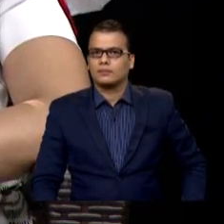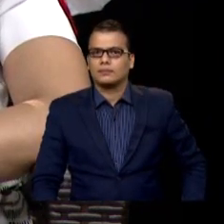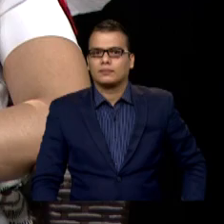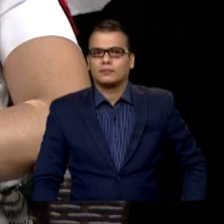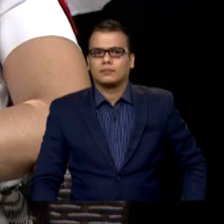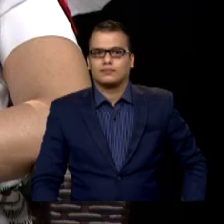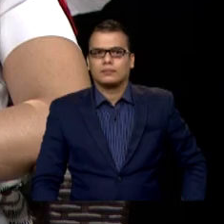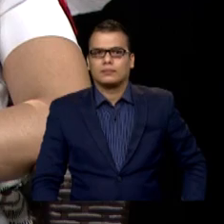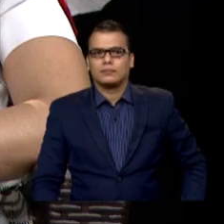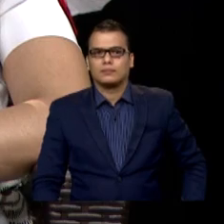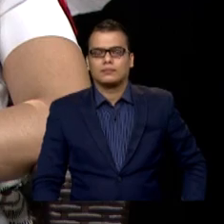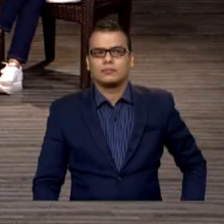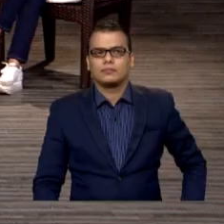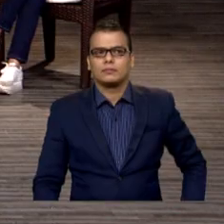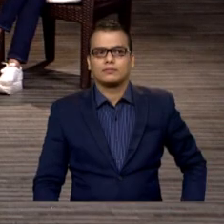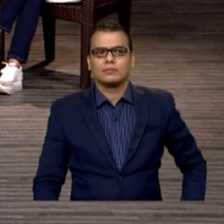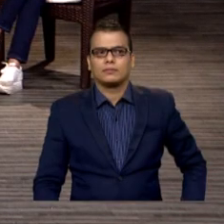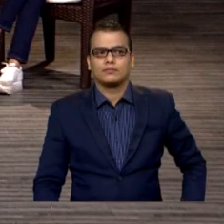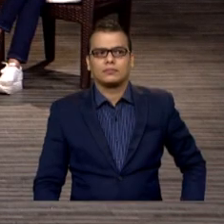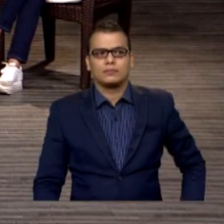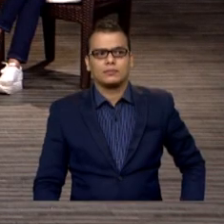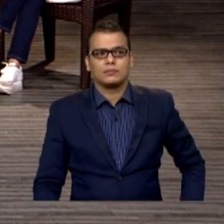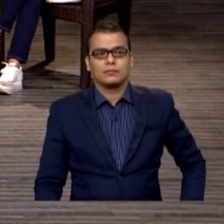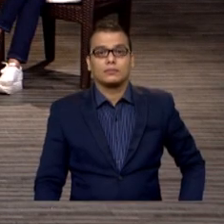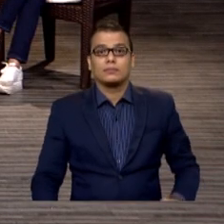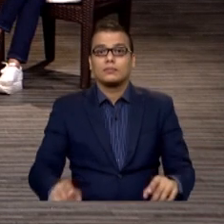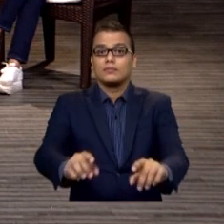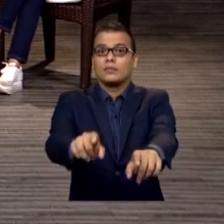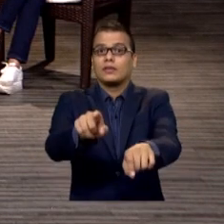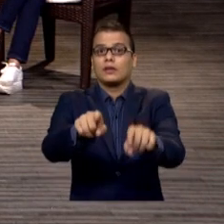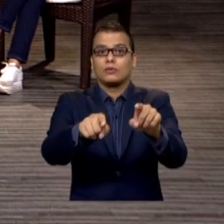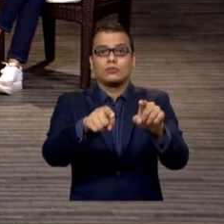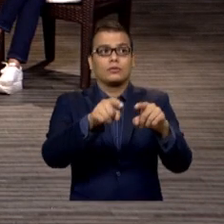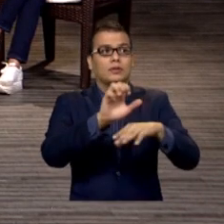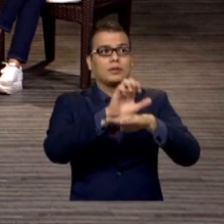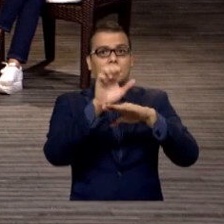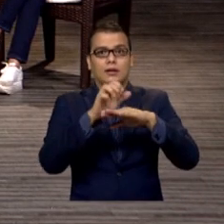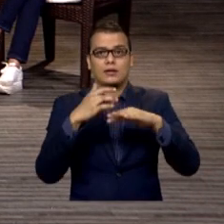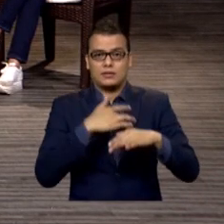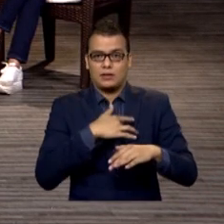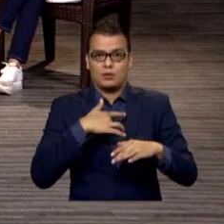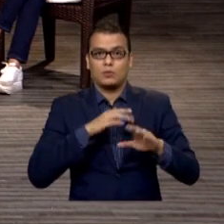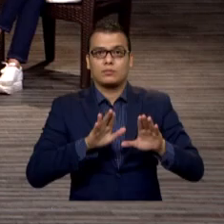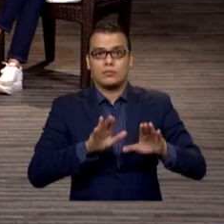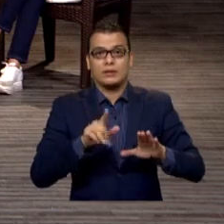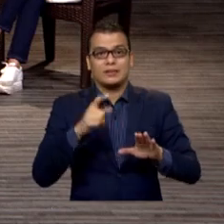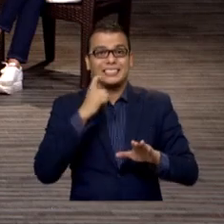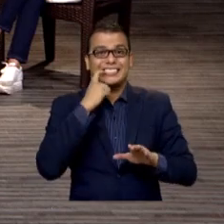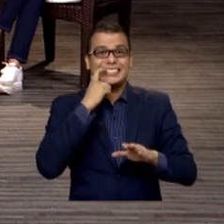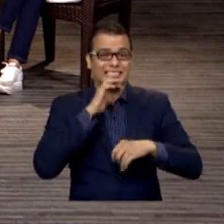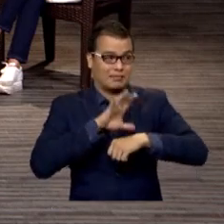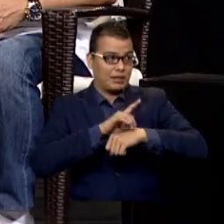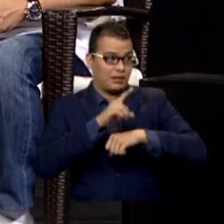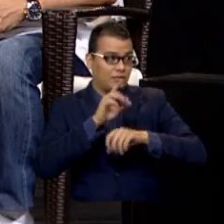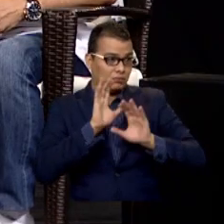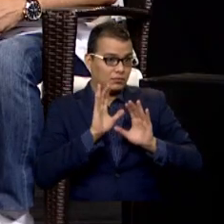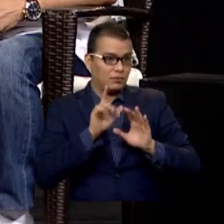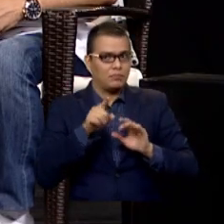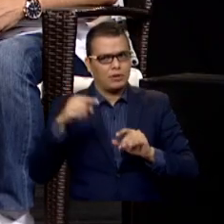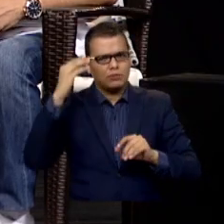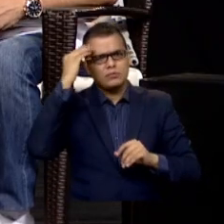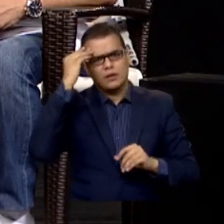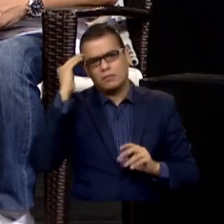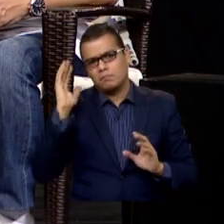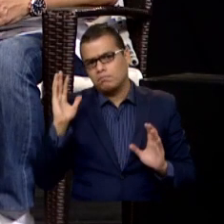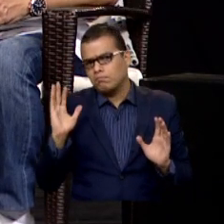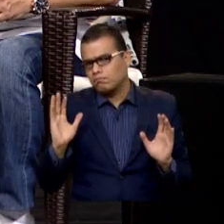obra, ¿no? Hay sectores de la salud, doctora María Cristina, que están totalmente paralizados, por ejemplo, los odontólogos. Pero estamos trabajando con ellos porque ellos son conscientes